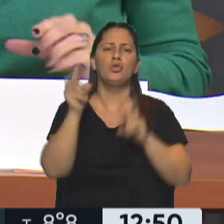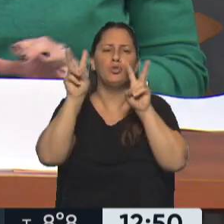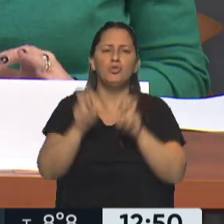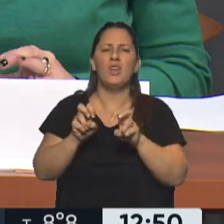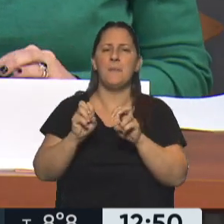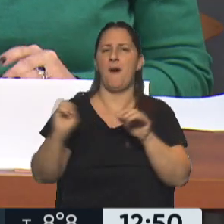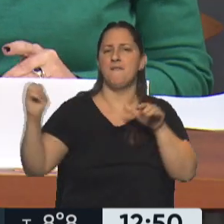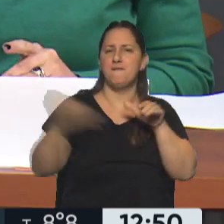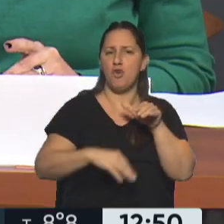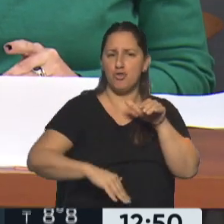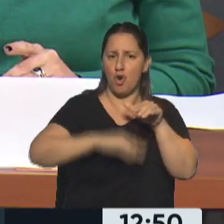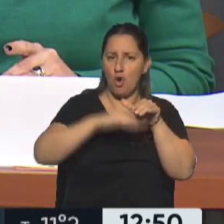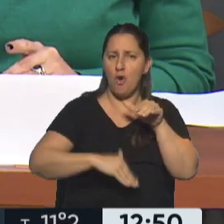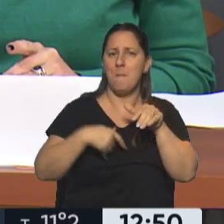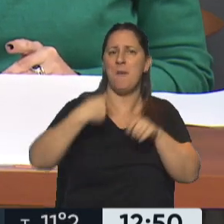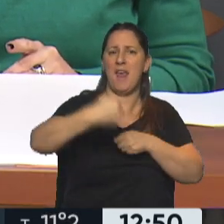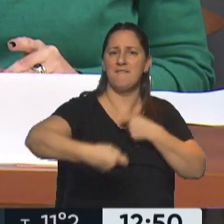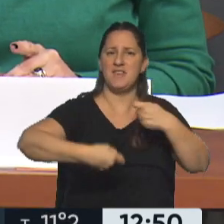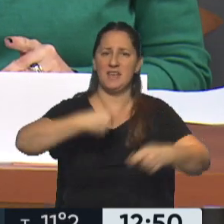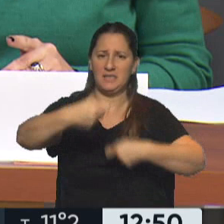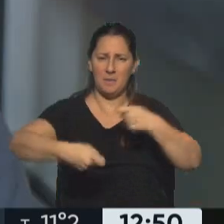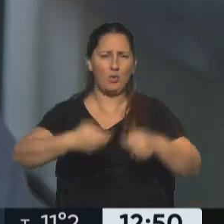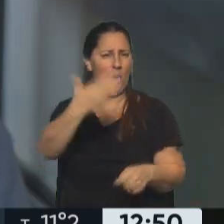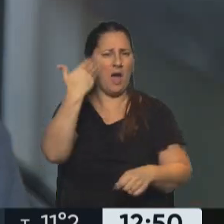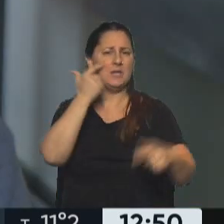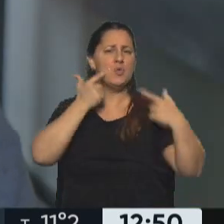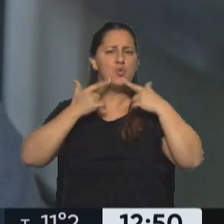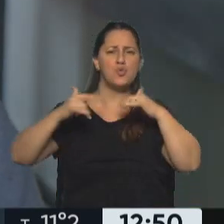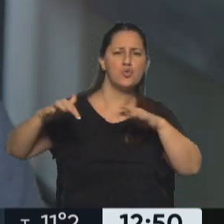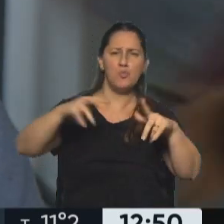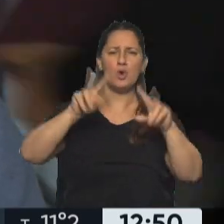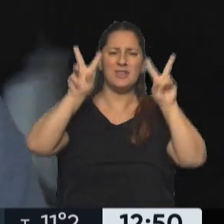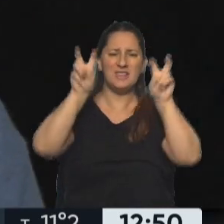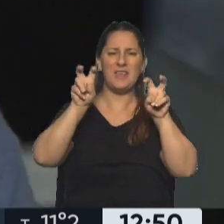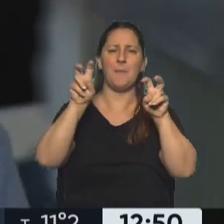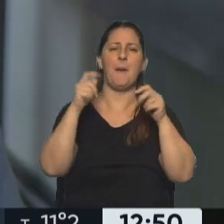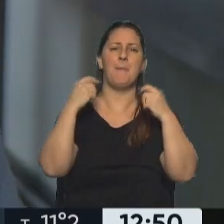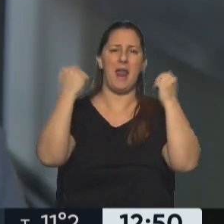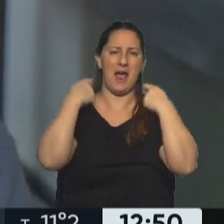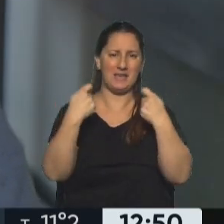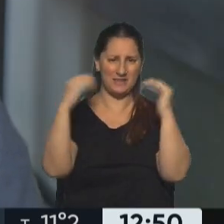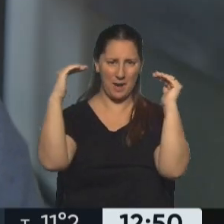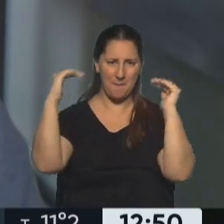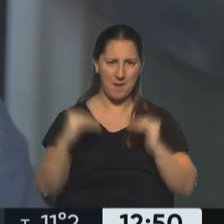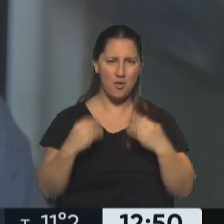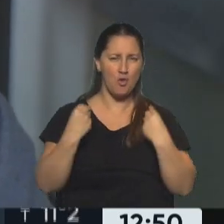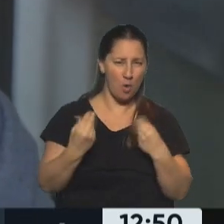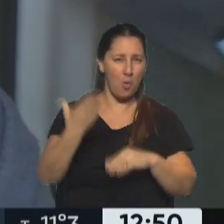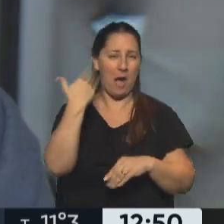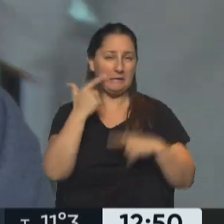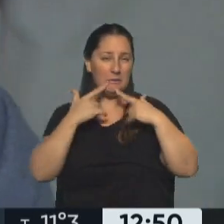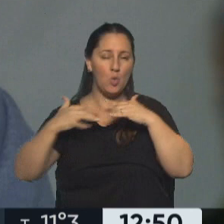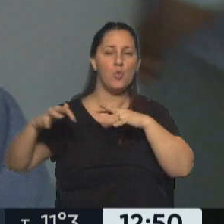de financiamiento, que hubo un rumor con todo este tema de cómo achicar el déficit fiscal, hubo un rumor de que se